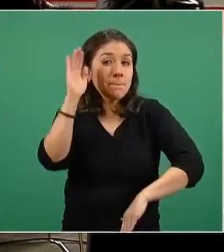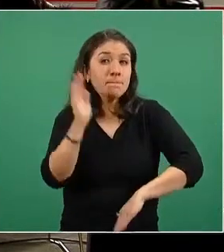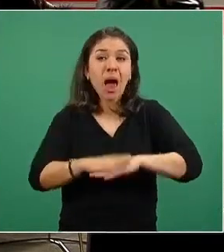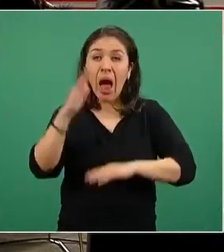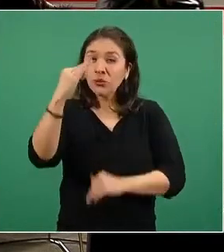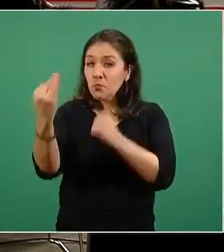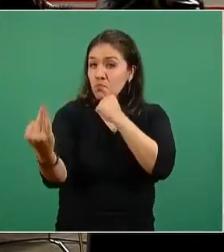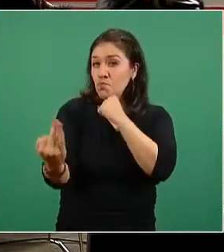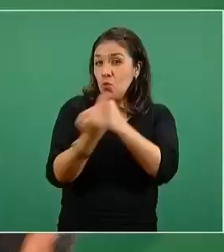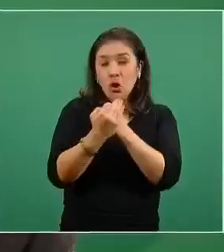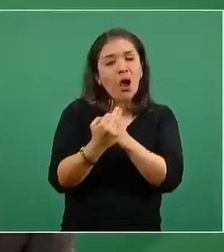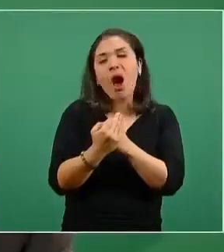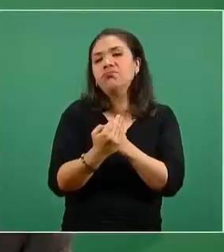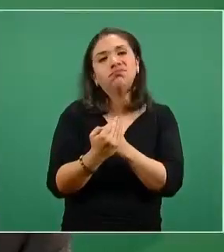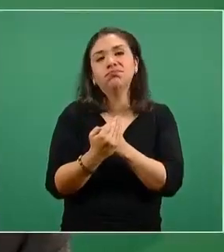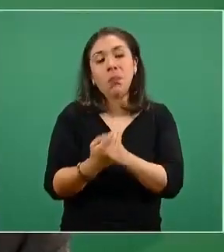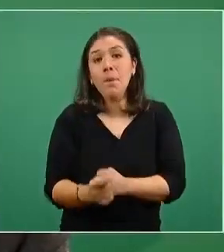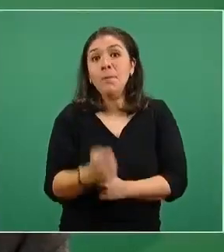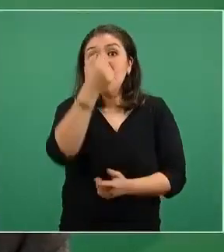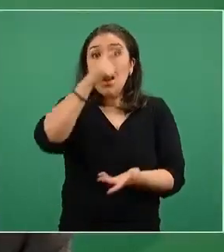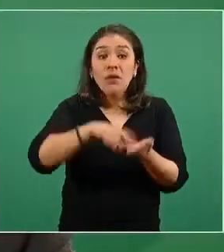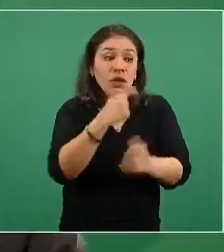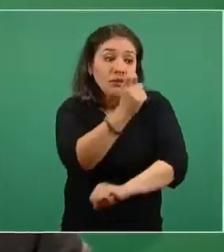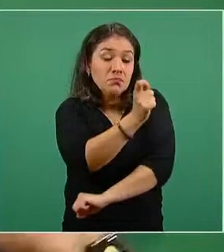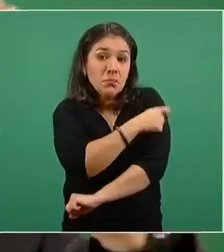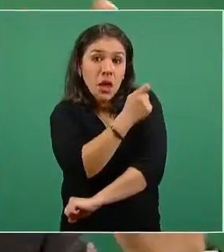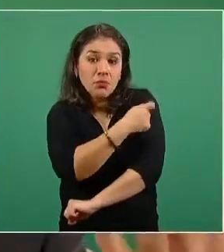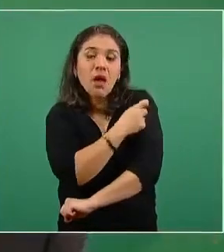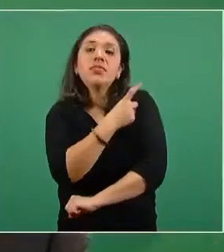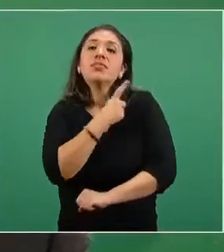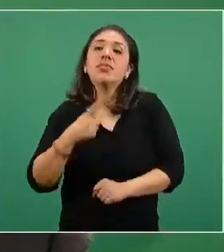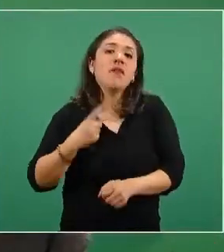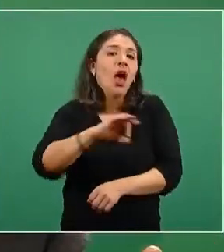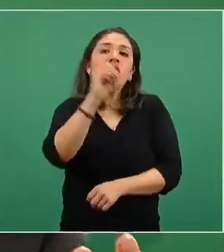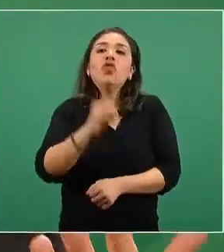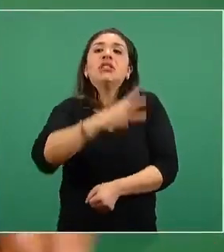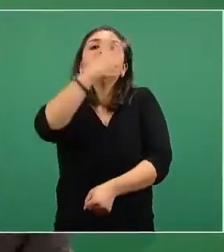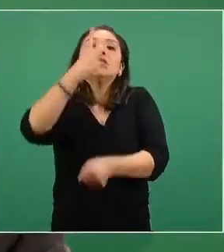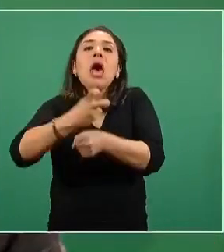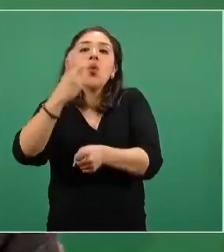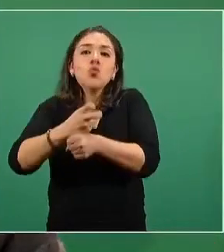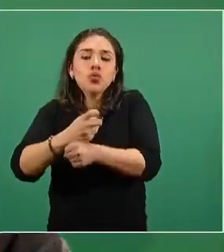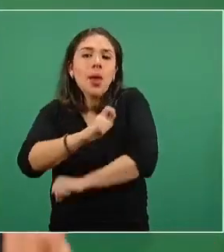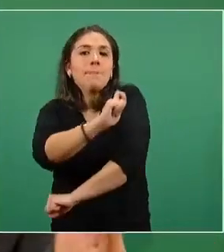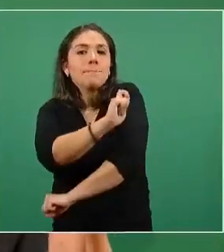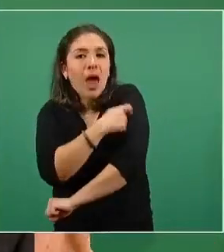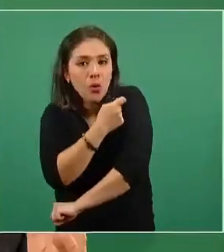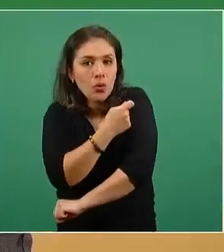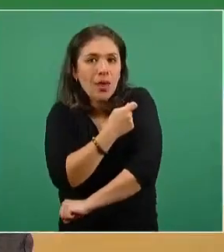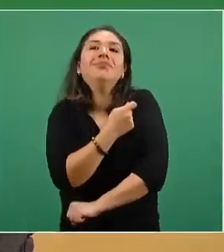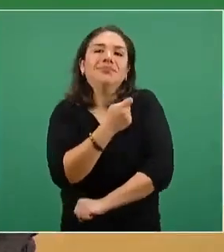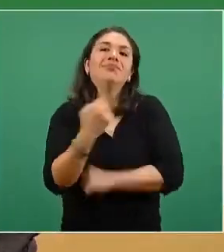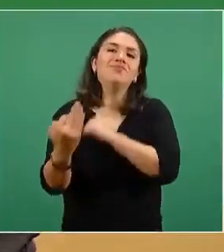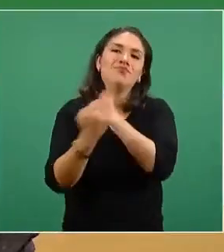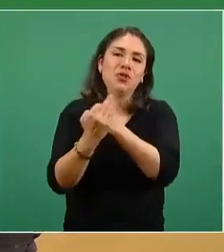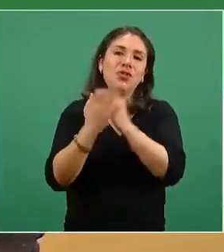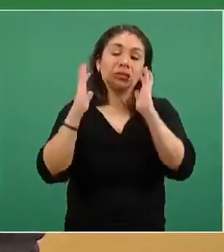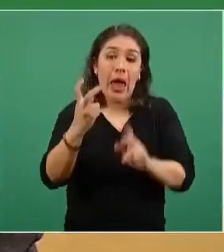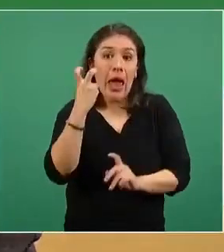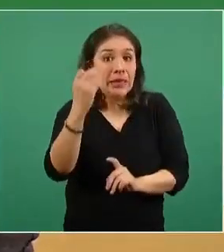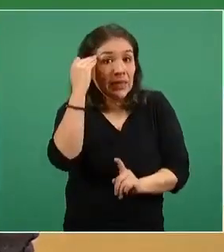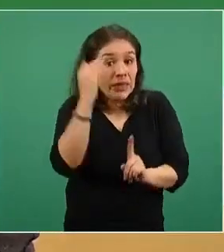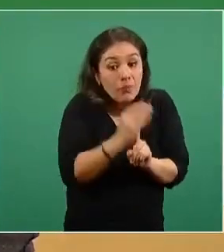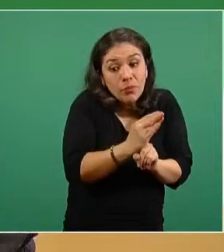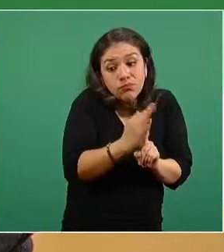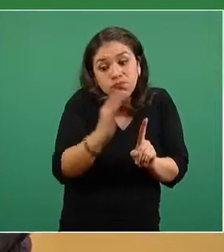amplia protección posible con la primera dosis y se requiere la segunda dosis. Entonces, en ese intervalo puede haber una